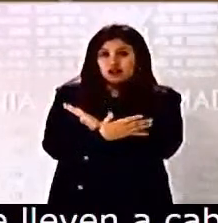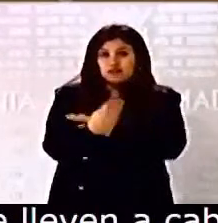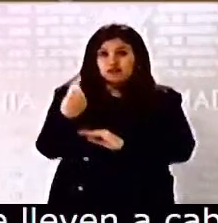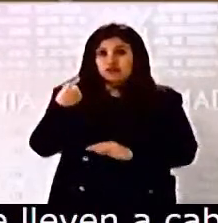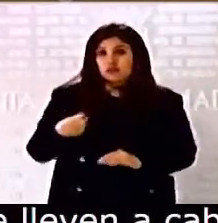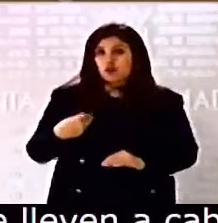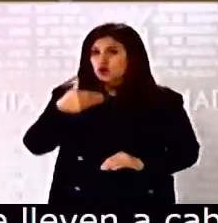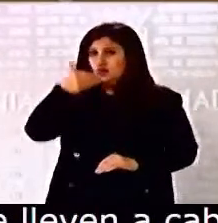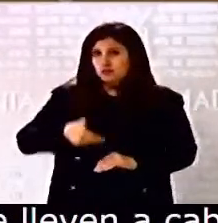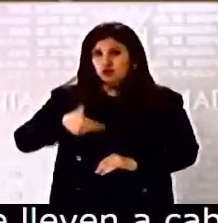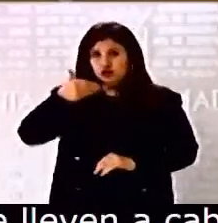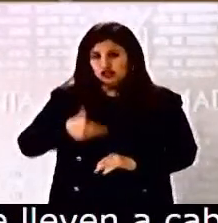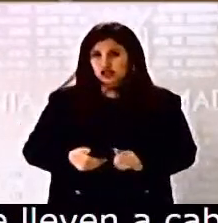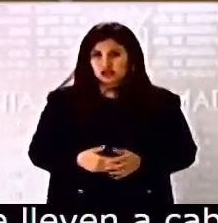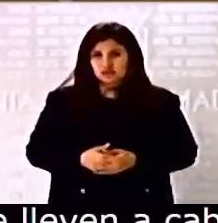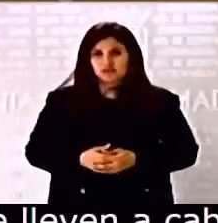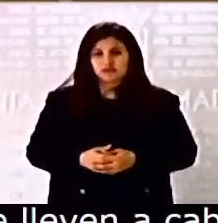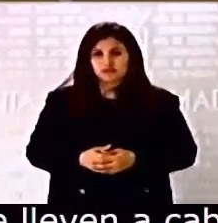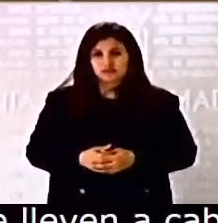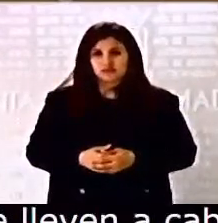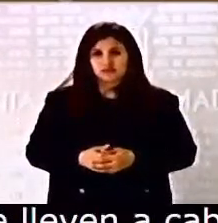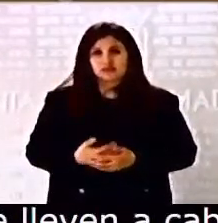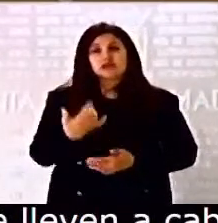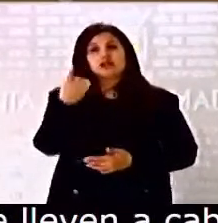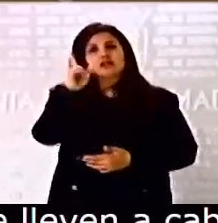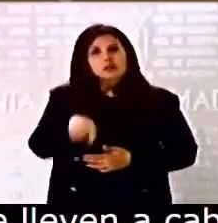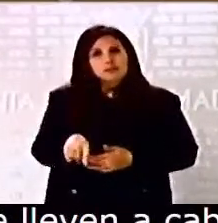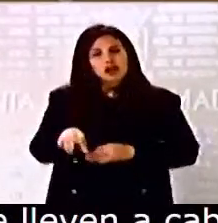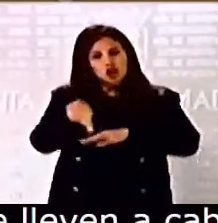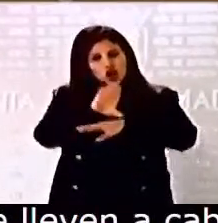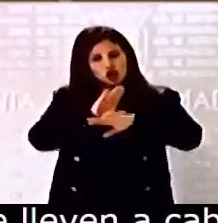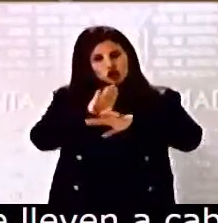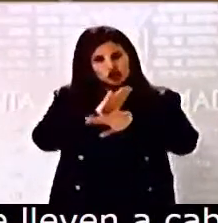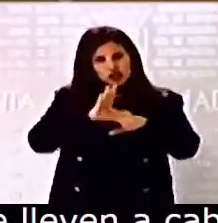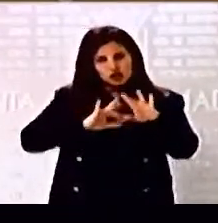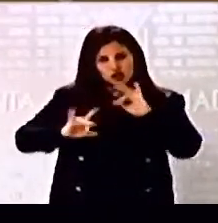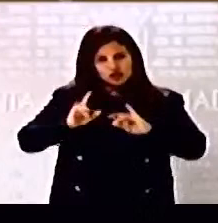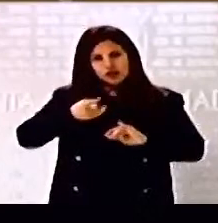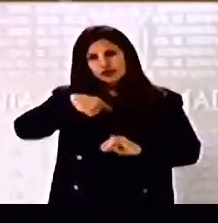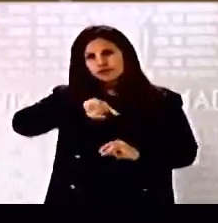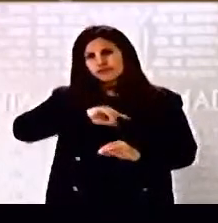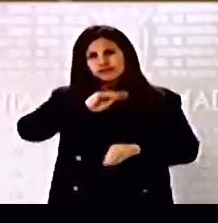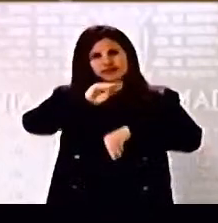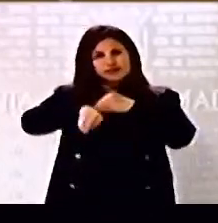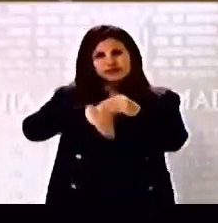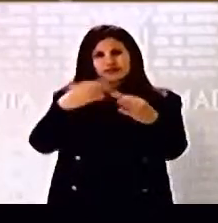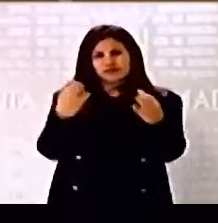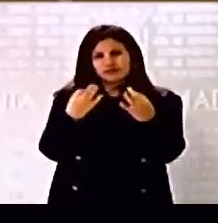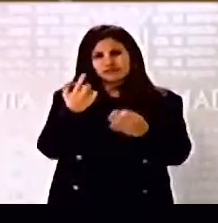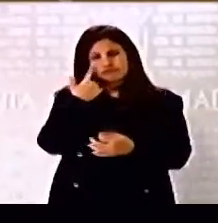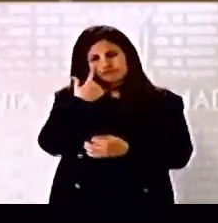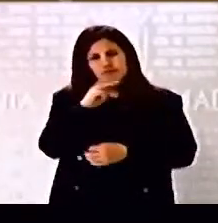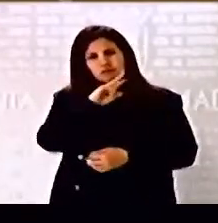entender, de suma importancia. También hemos valorado la vacunación,